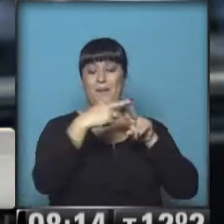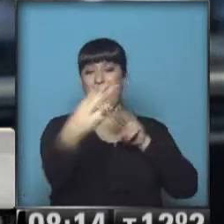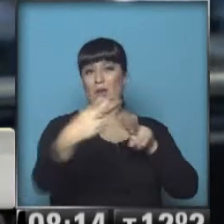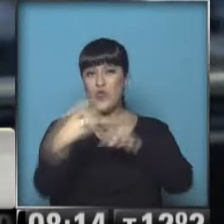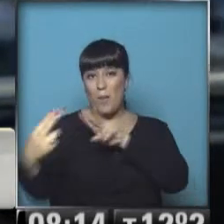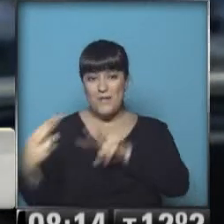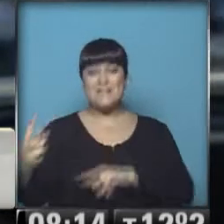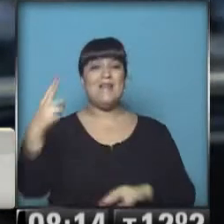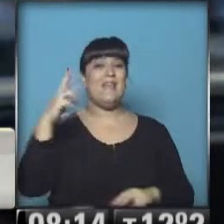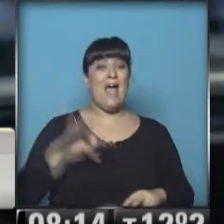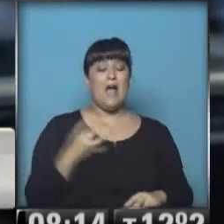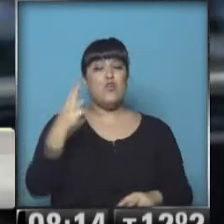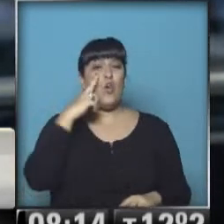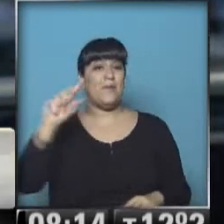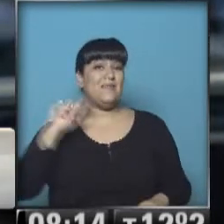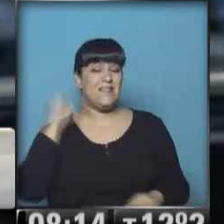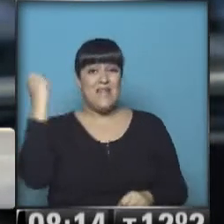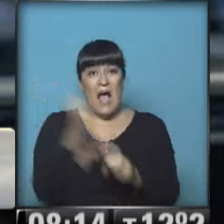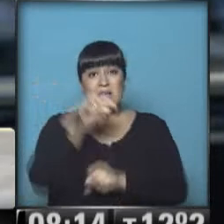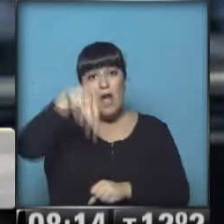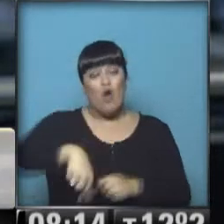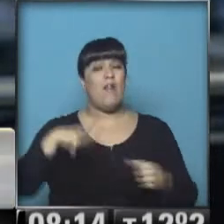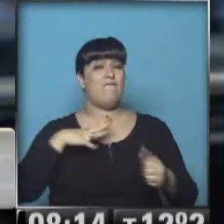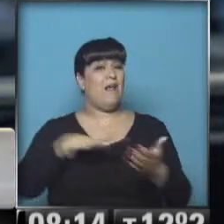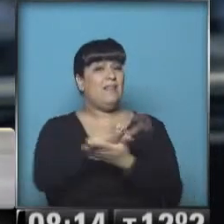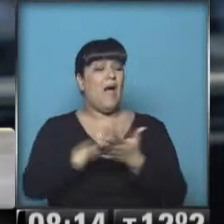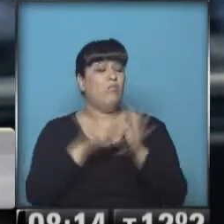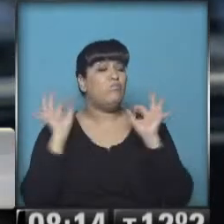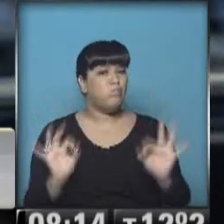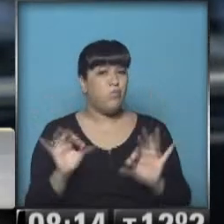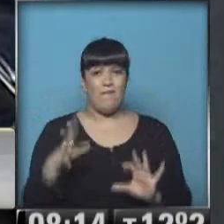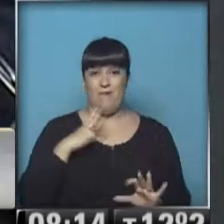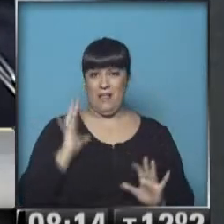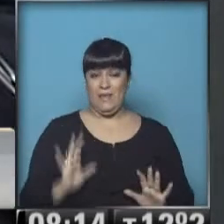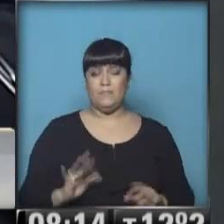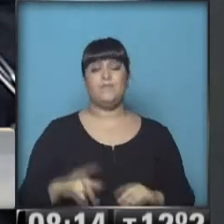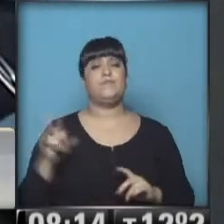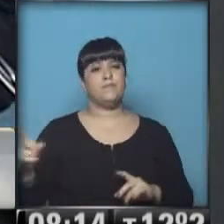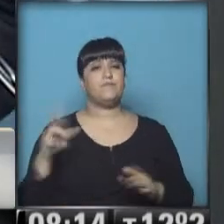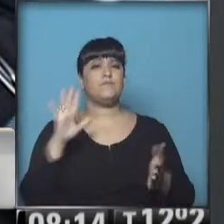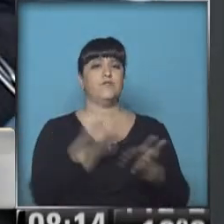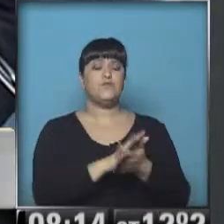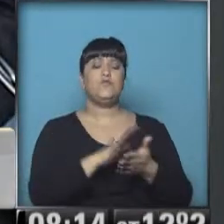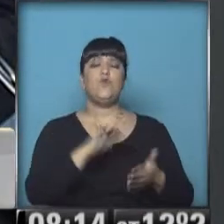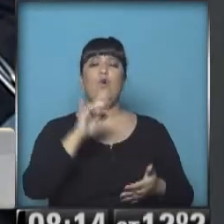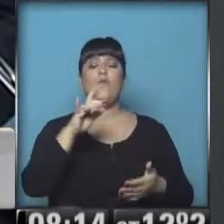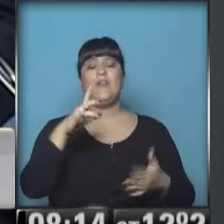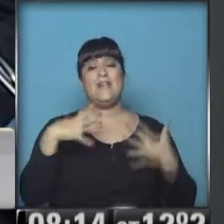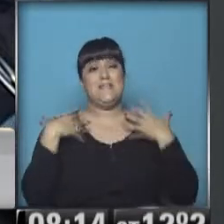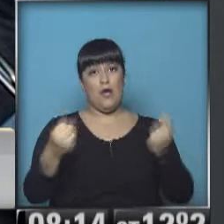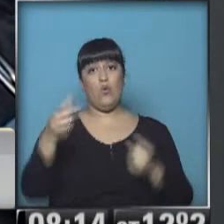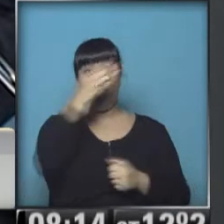está sin concluir cuál es la respuesta del gobierno a esto con respecto al informe de salud de la presidenta como